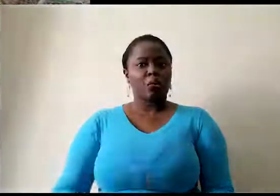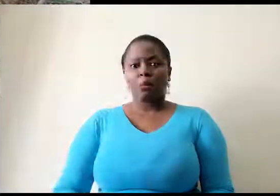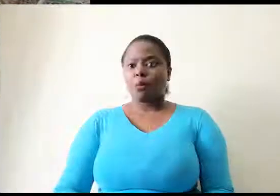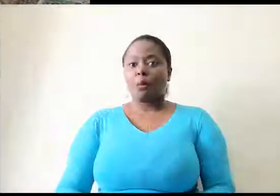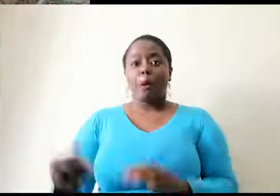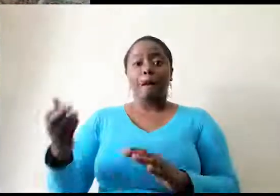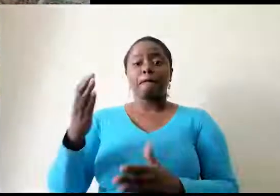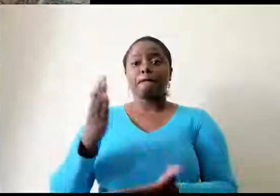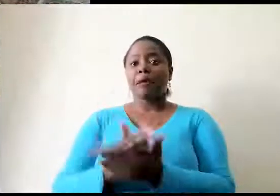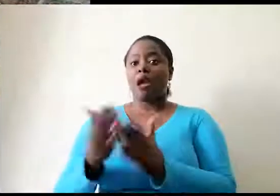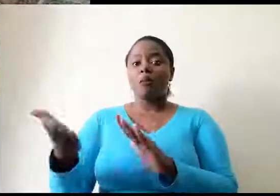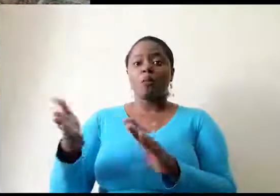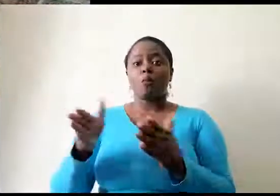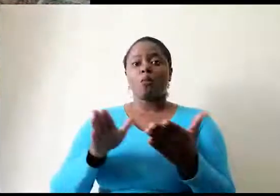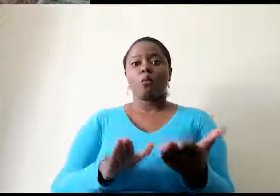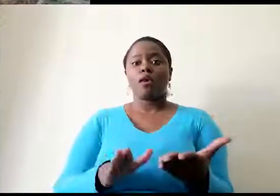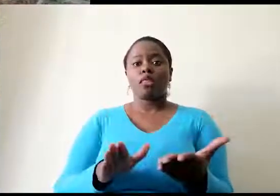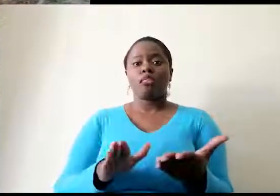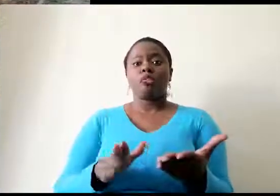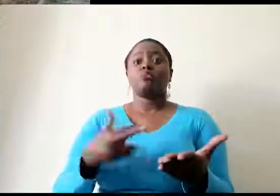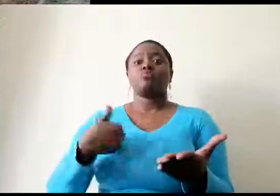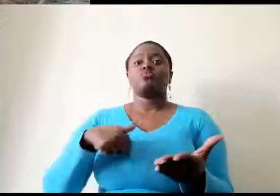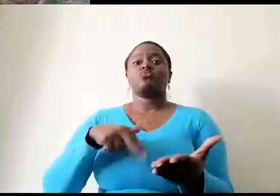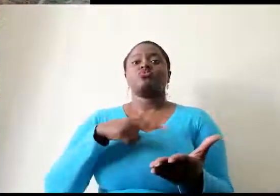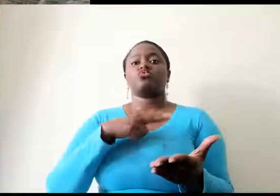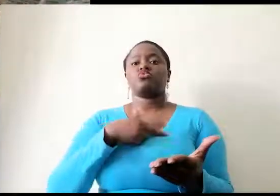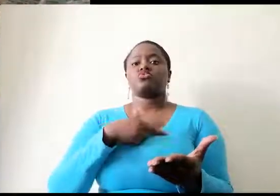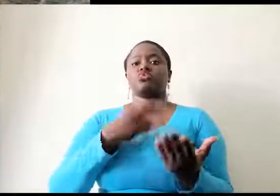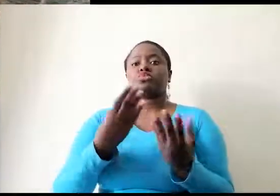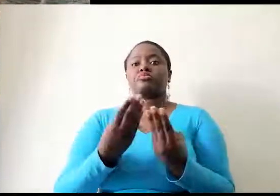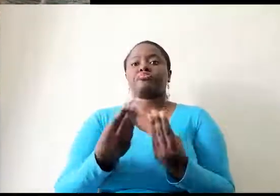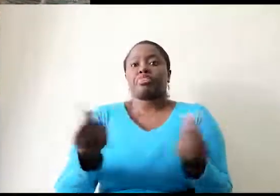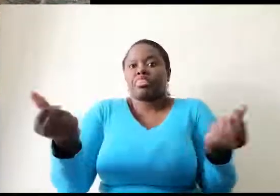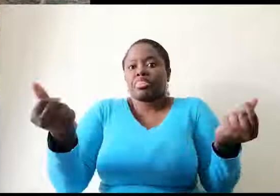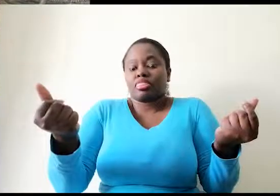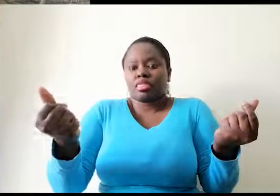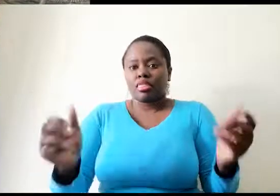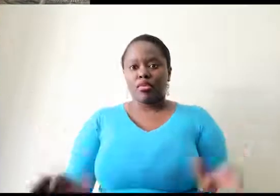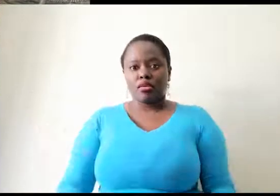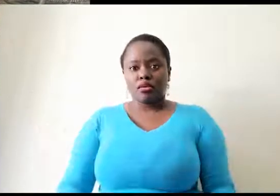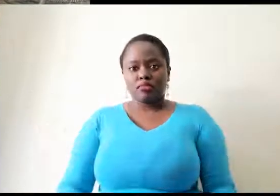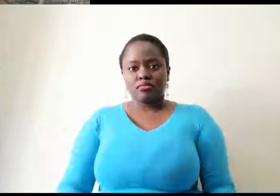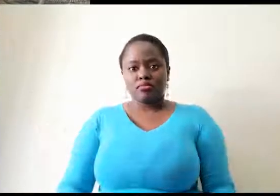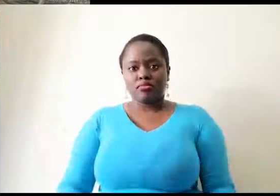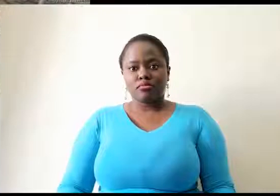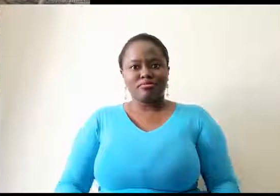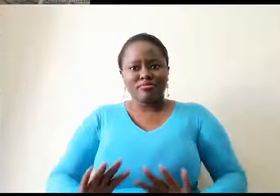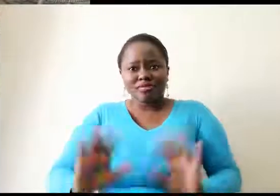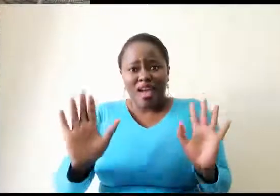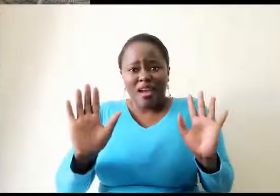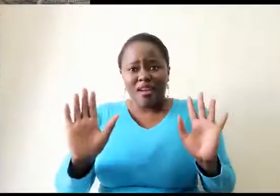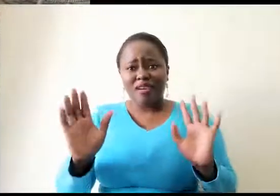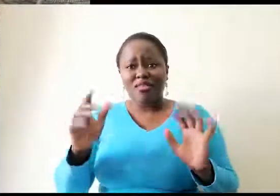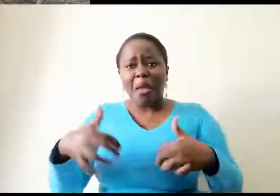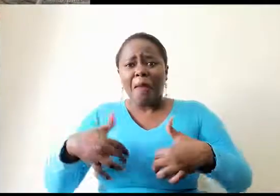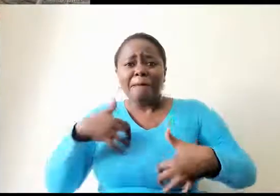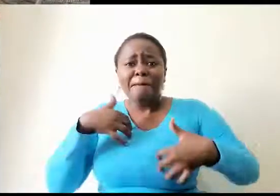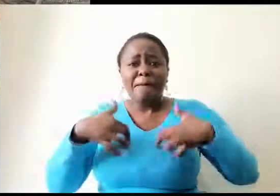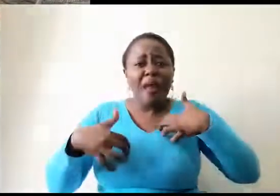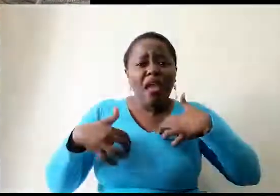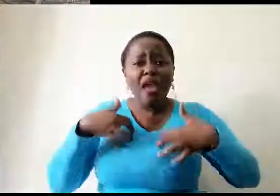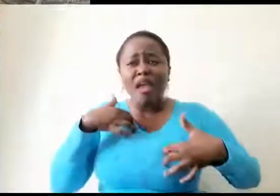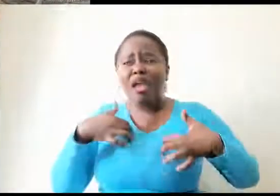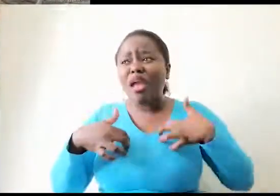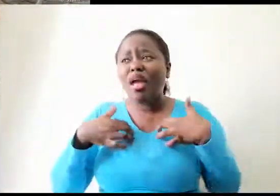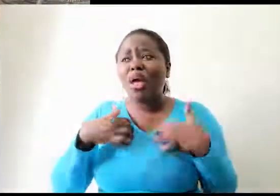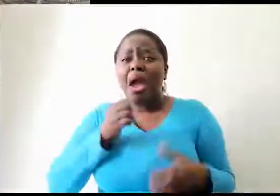llega, nosotros ya no estamos. Además, con la muerte simplemente se acaba todo, ya